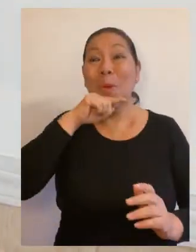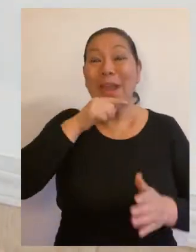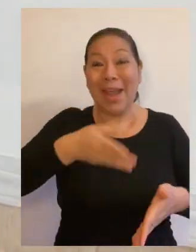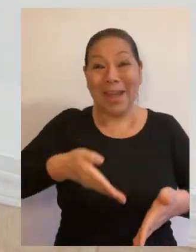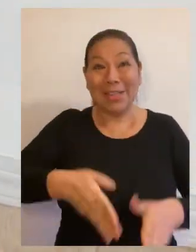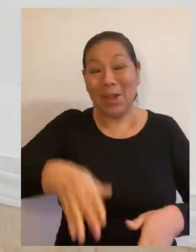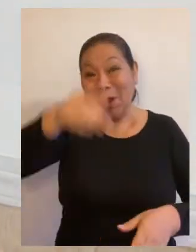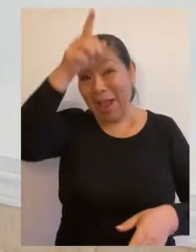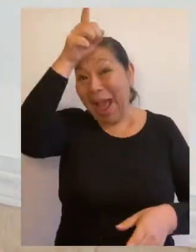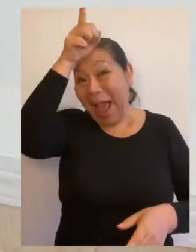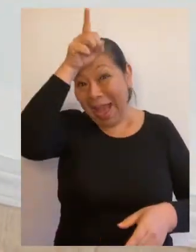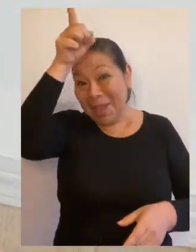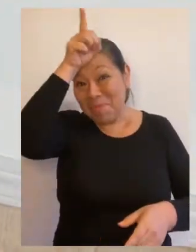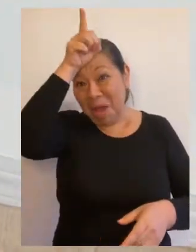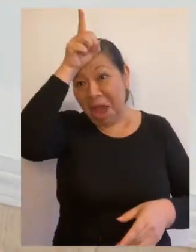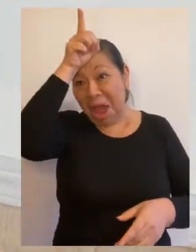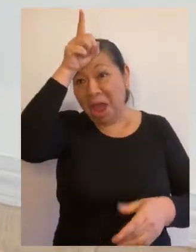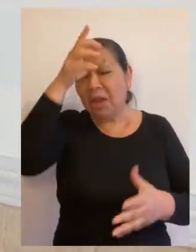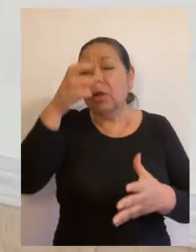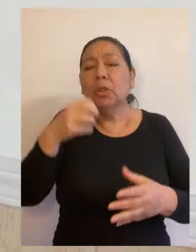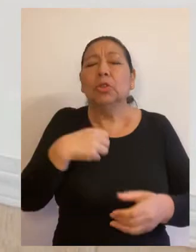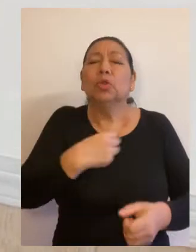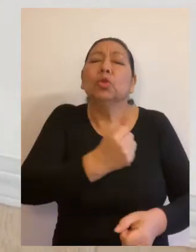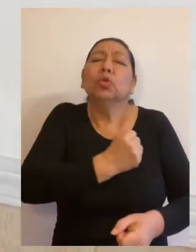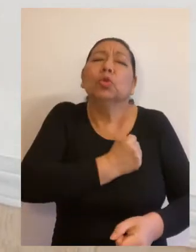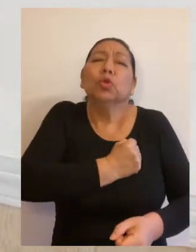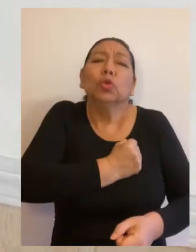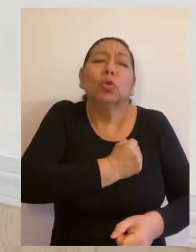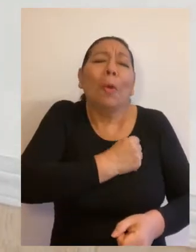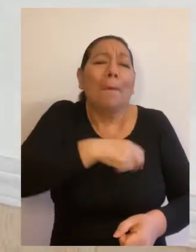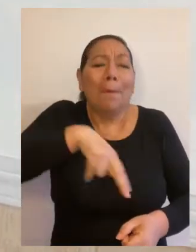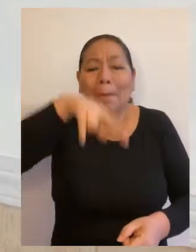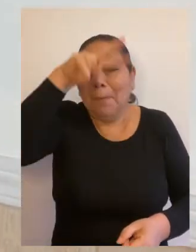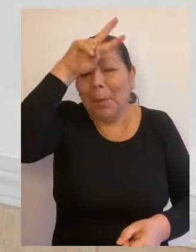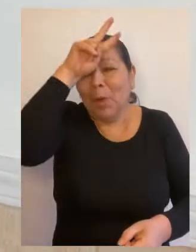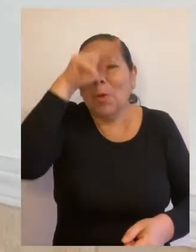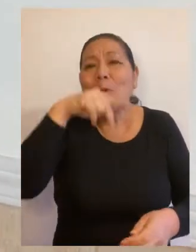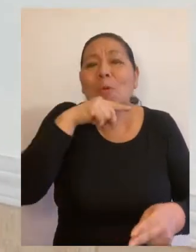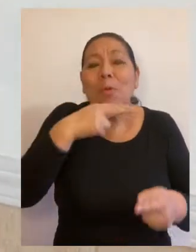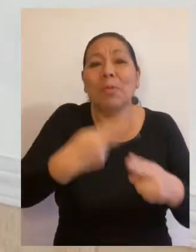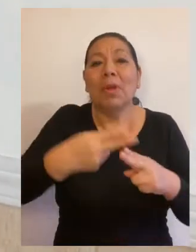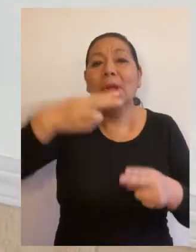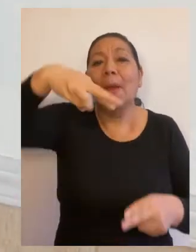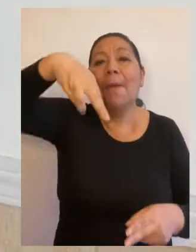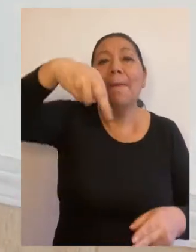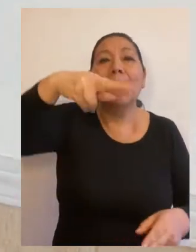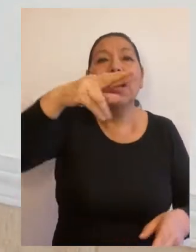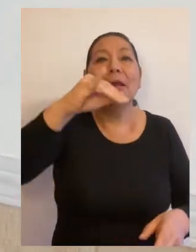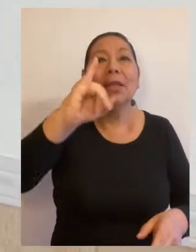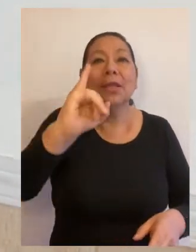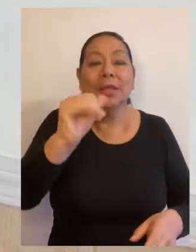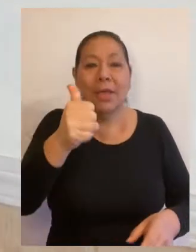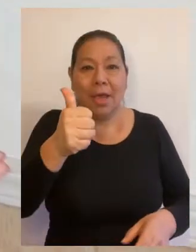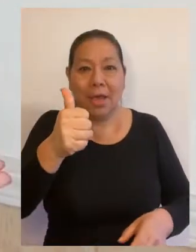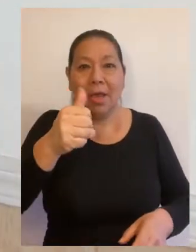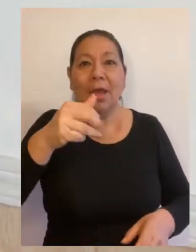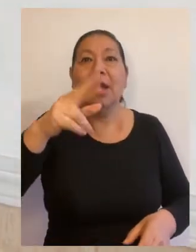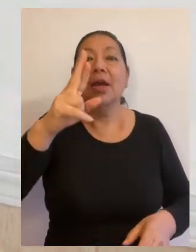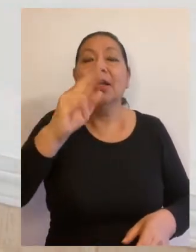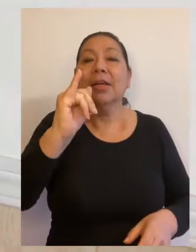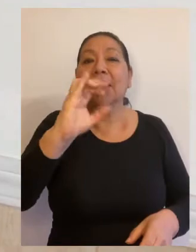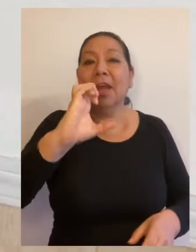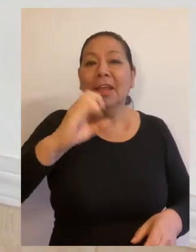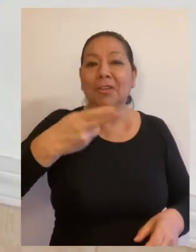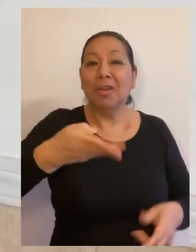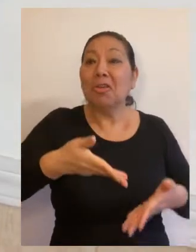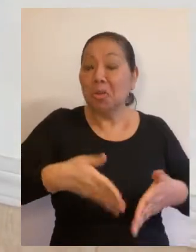Reiche, la matemática alemana que se enamoró del Perú, dedicó su vida a proteger las líneas de Nazca y se